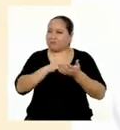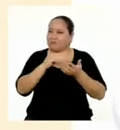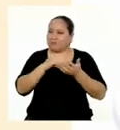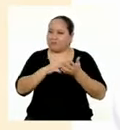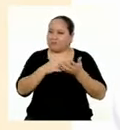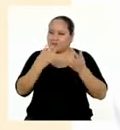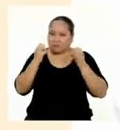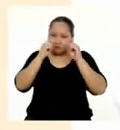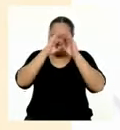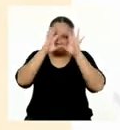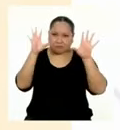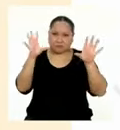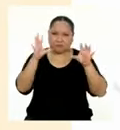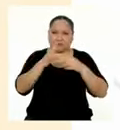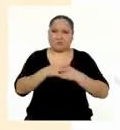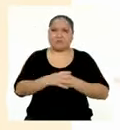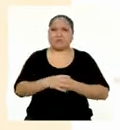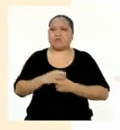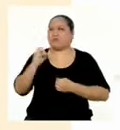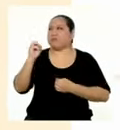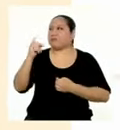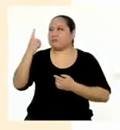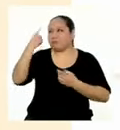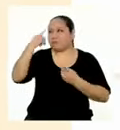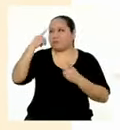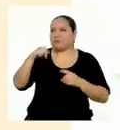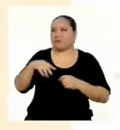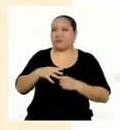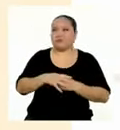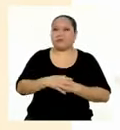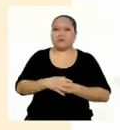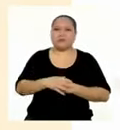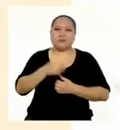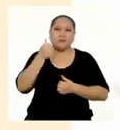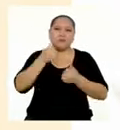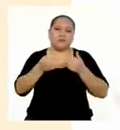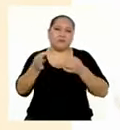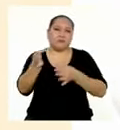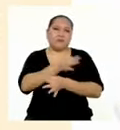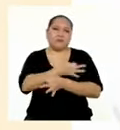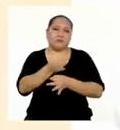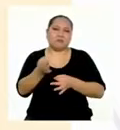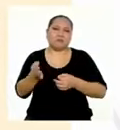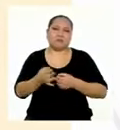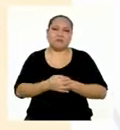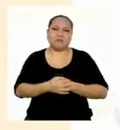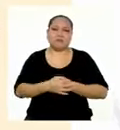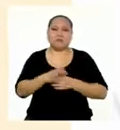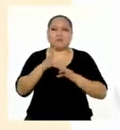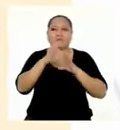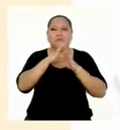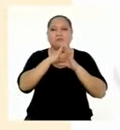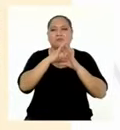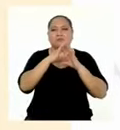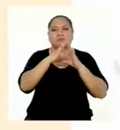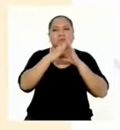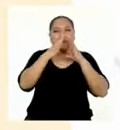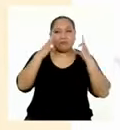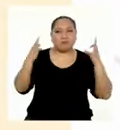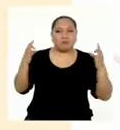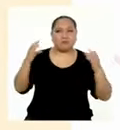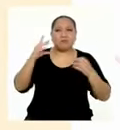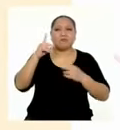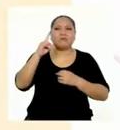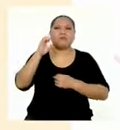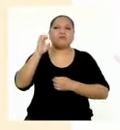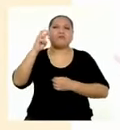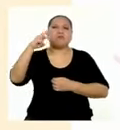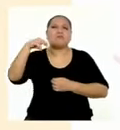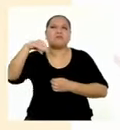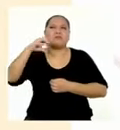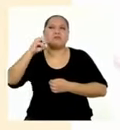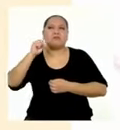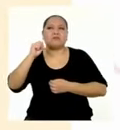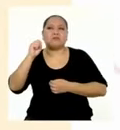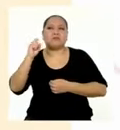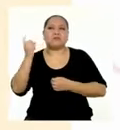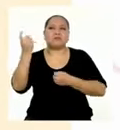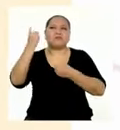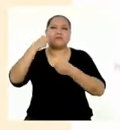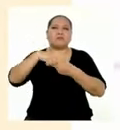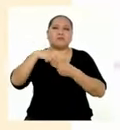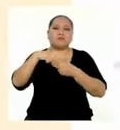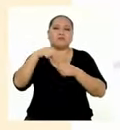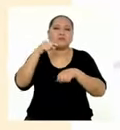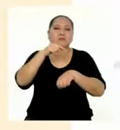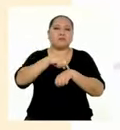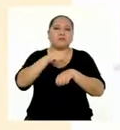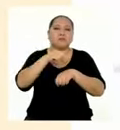más sentido. De acuerdo, profesora. ¿Qué reemplazamos? Frases como debemos incluir espacios